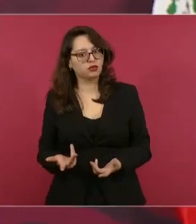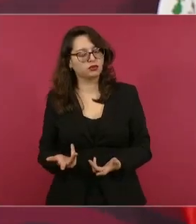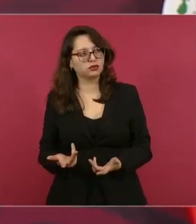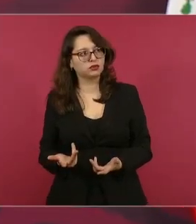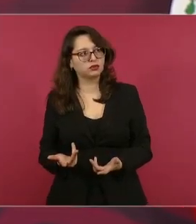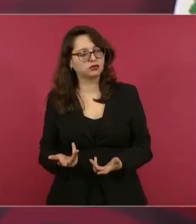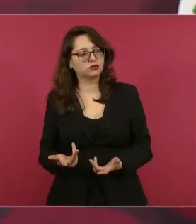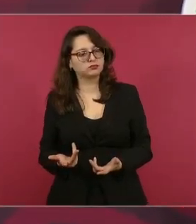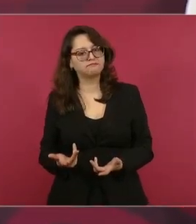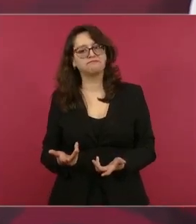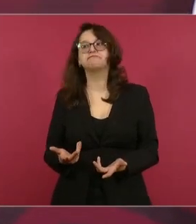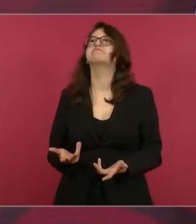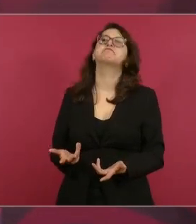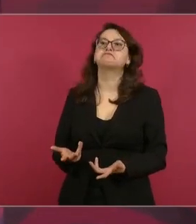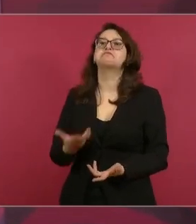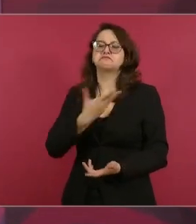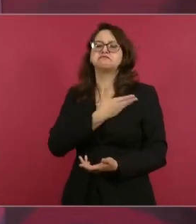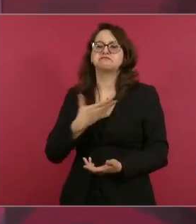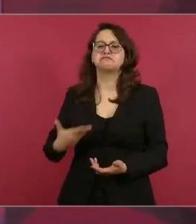histórico,